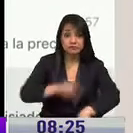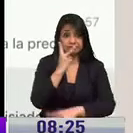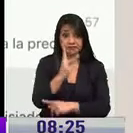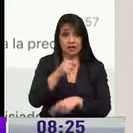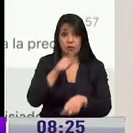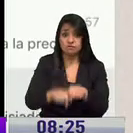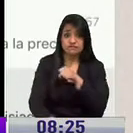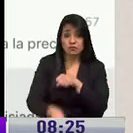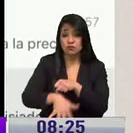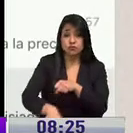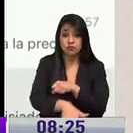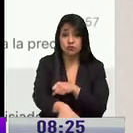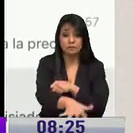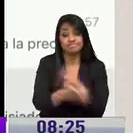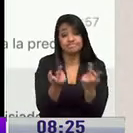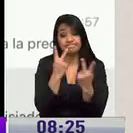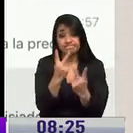de agua.